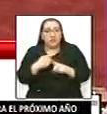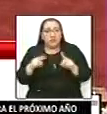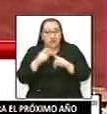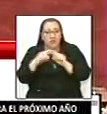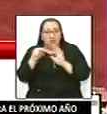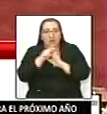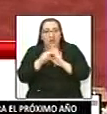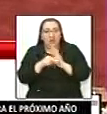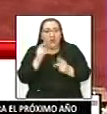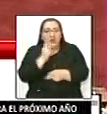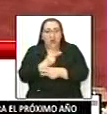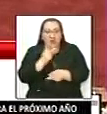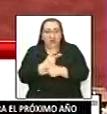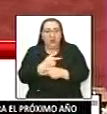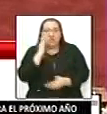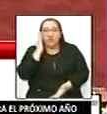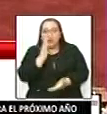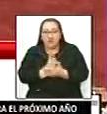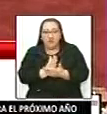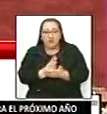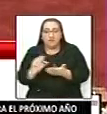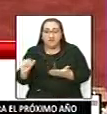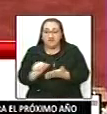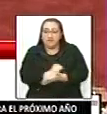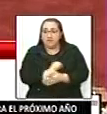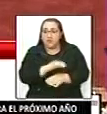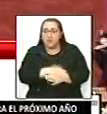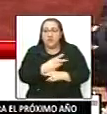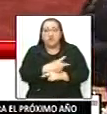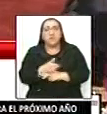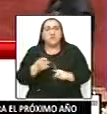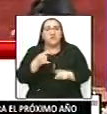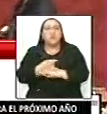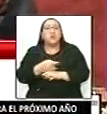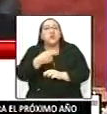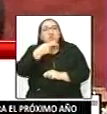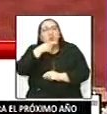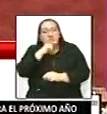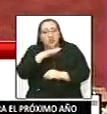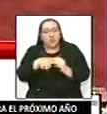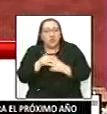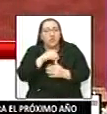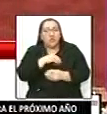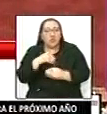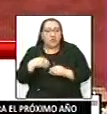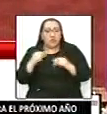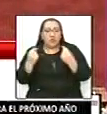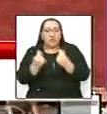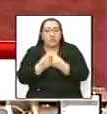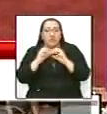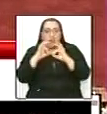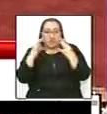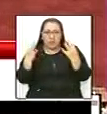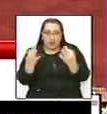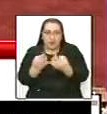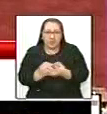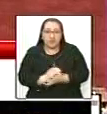normas para prevenir, sancionar y erradicar la violencia contra las mujeres y los integrantes del grupo familiar.